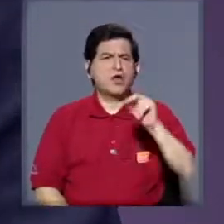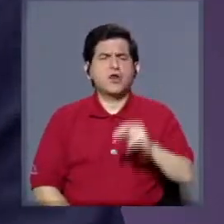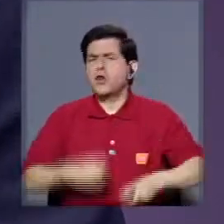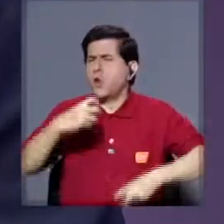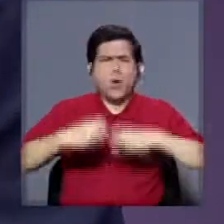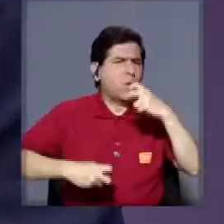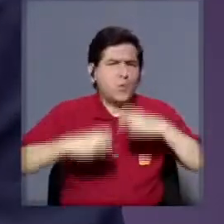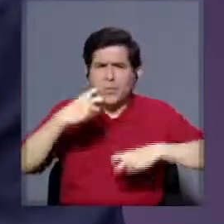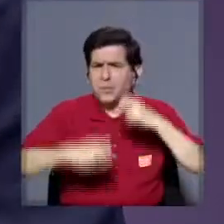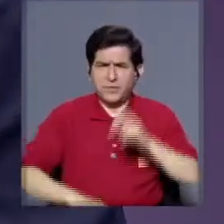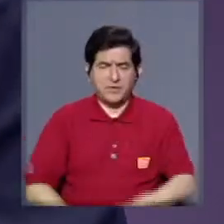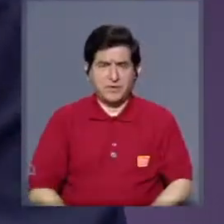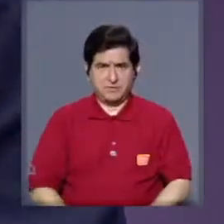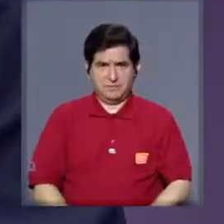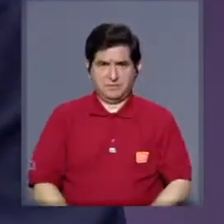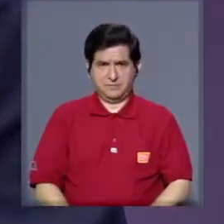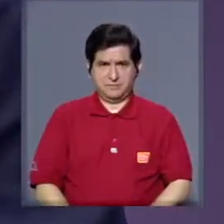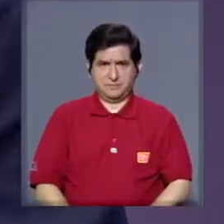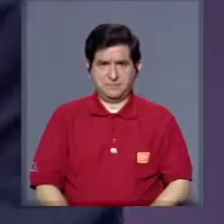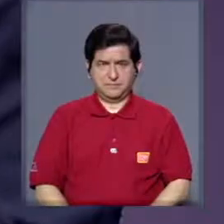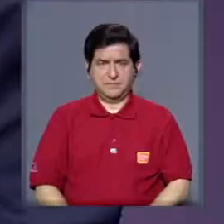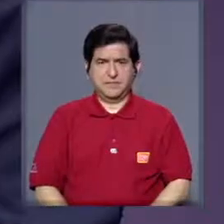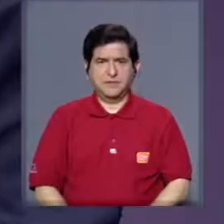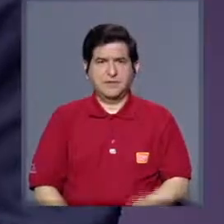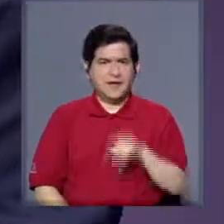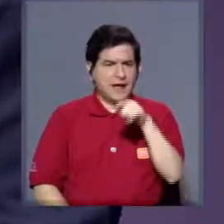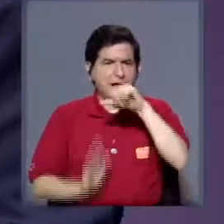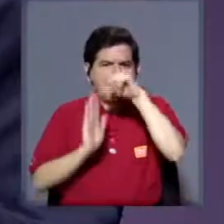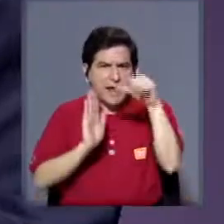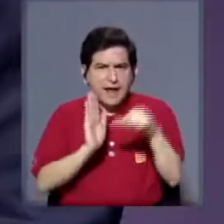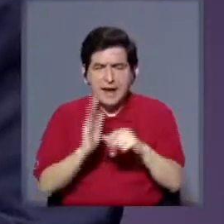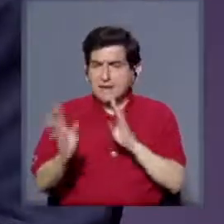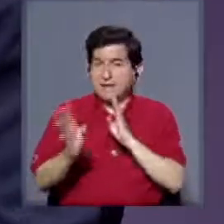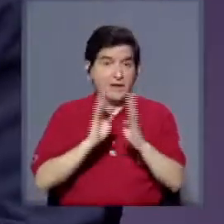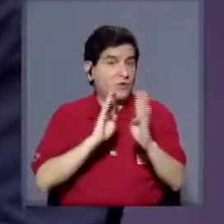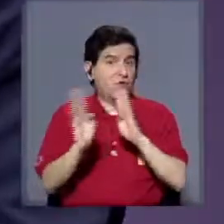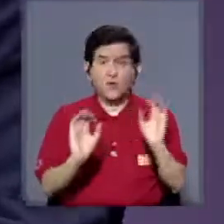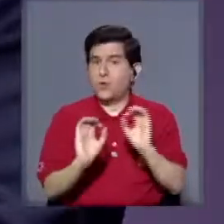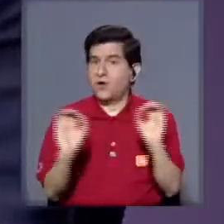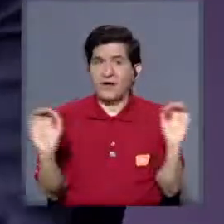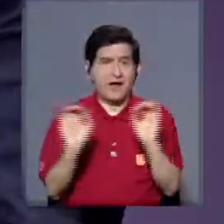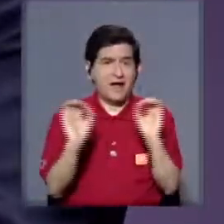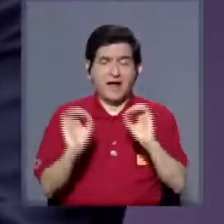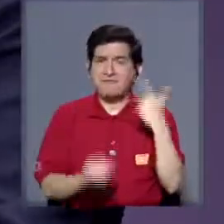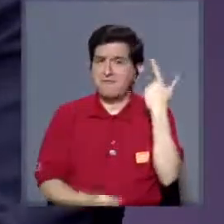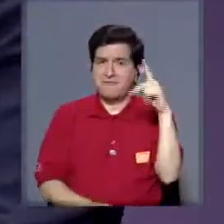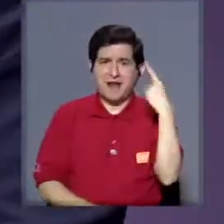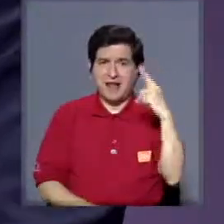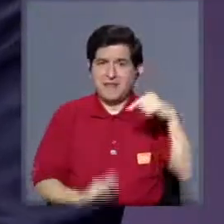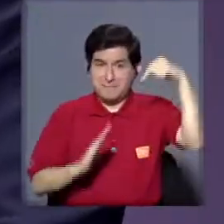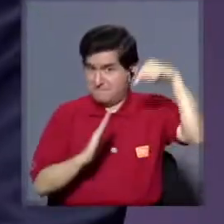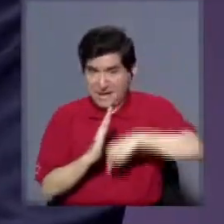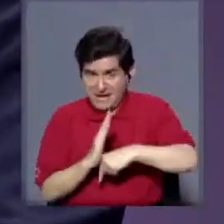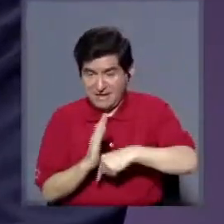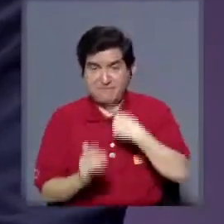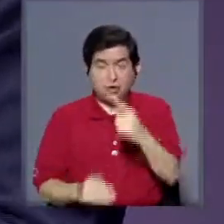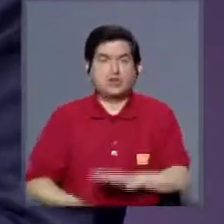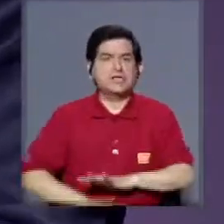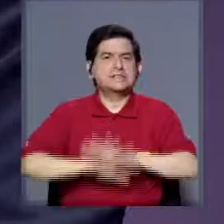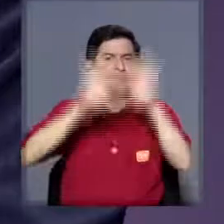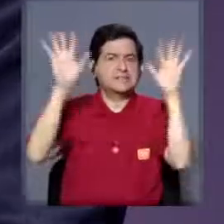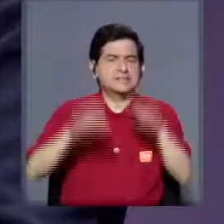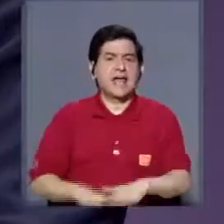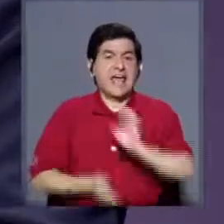grave verdad y aquí el artículo no hable no habla digamos de peligro grave dice claramente